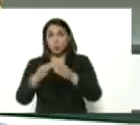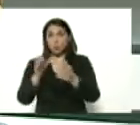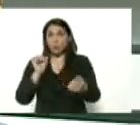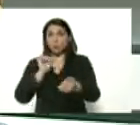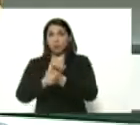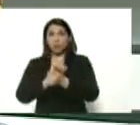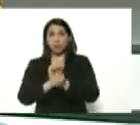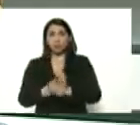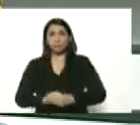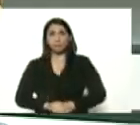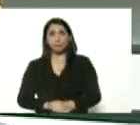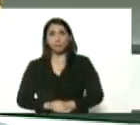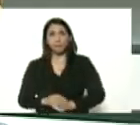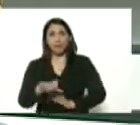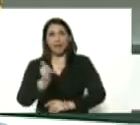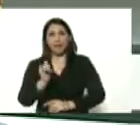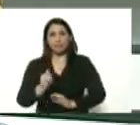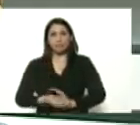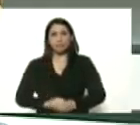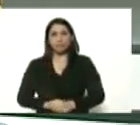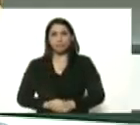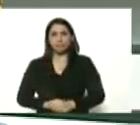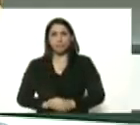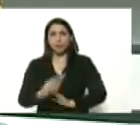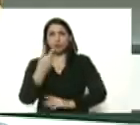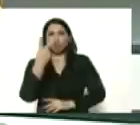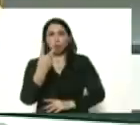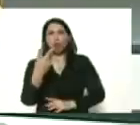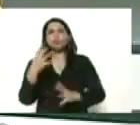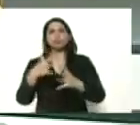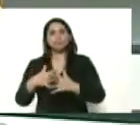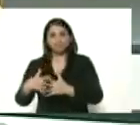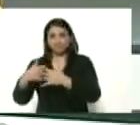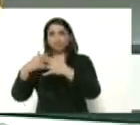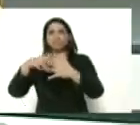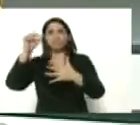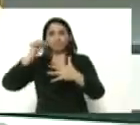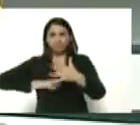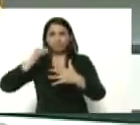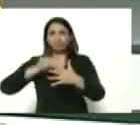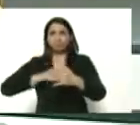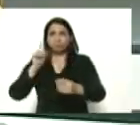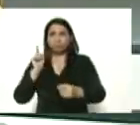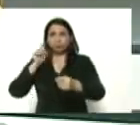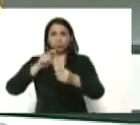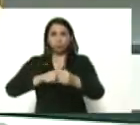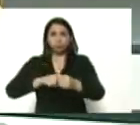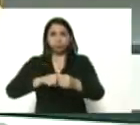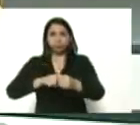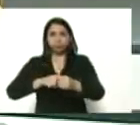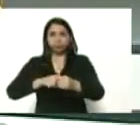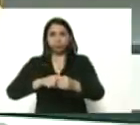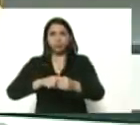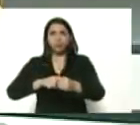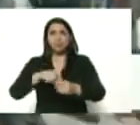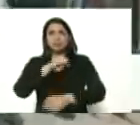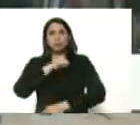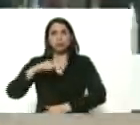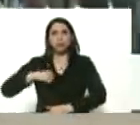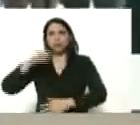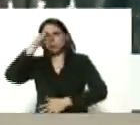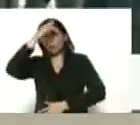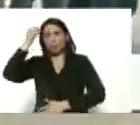detenidos se encuentran los dos estadounidenses, miembros de la seguridad de Donald Trump. Adelante.